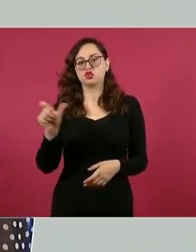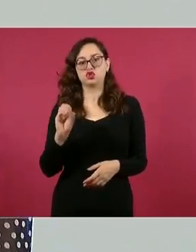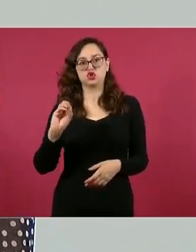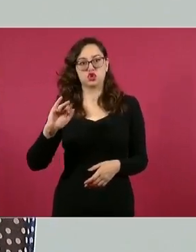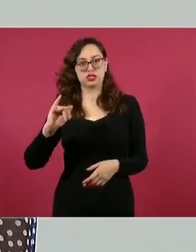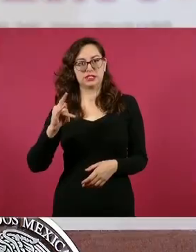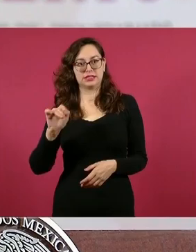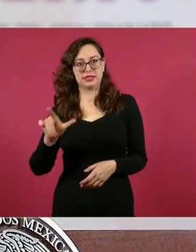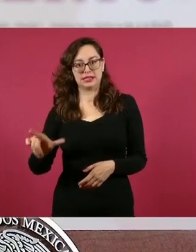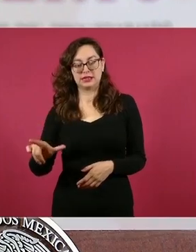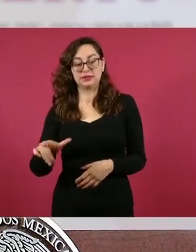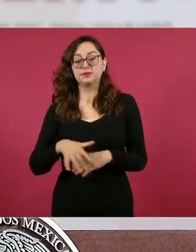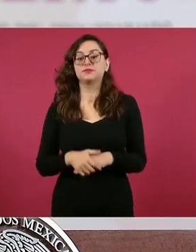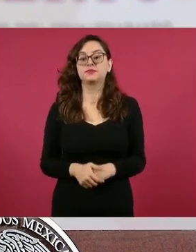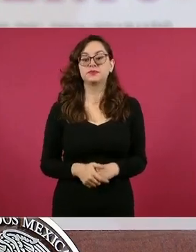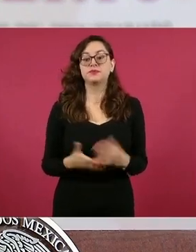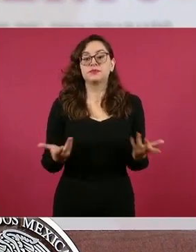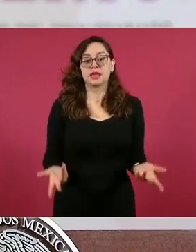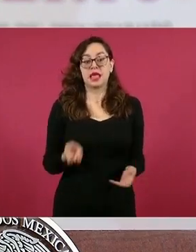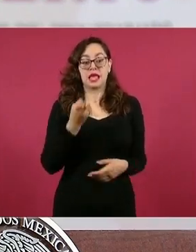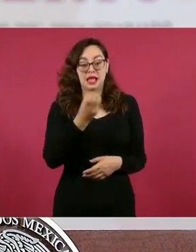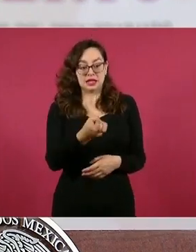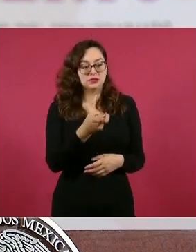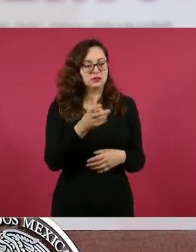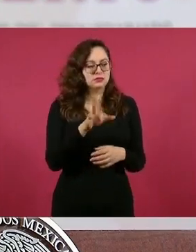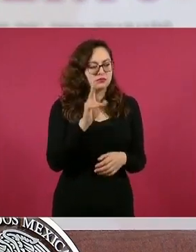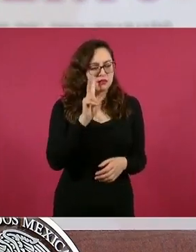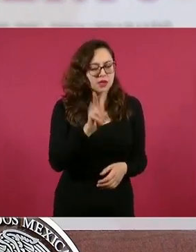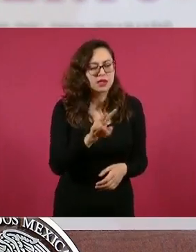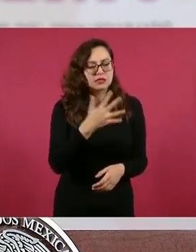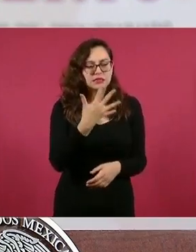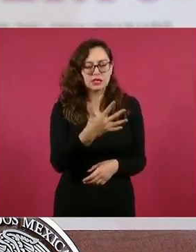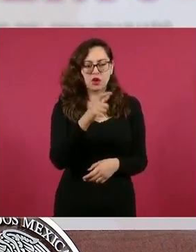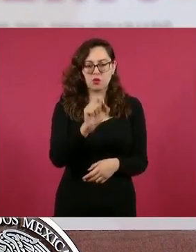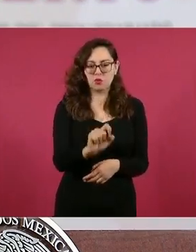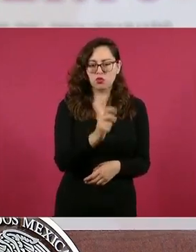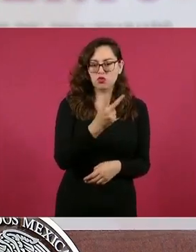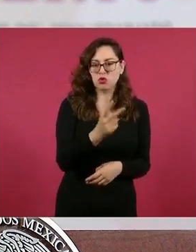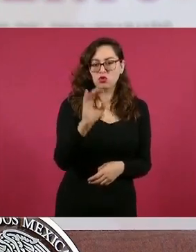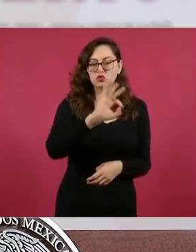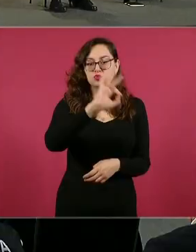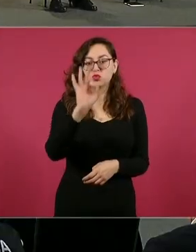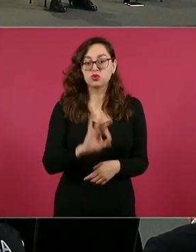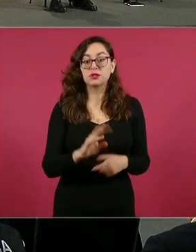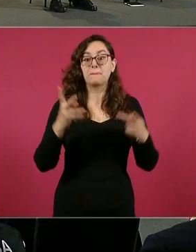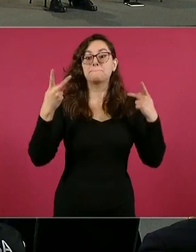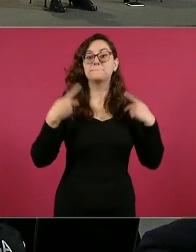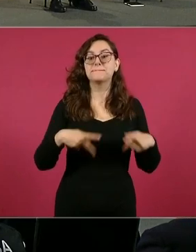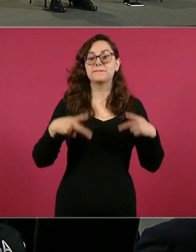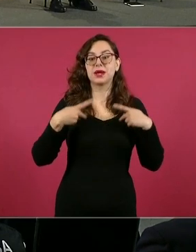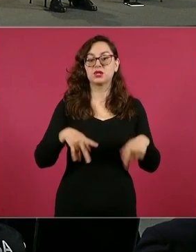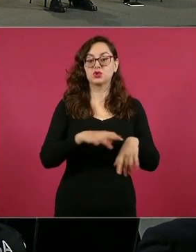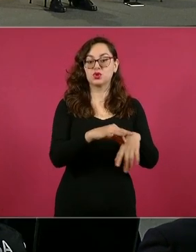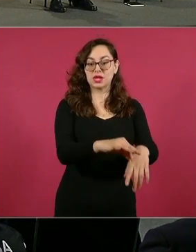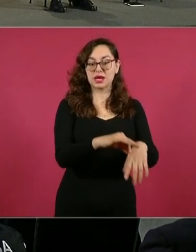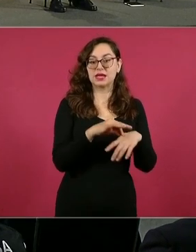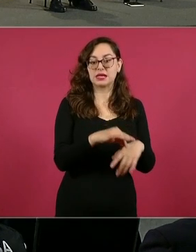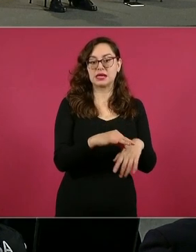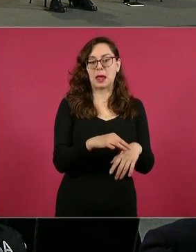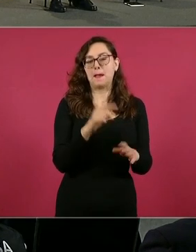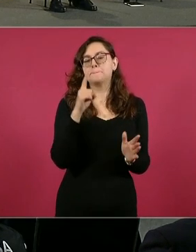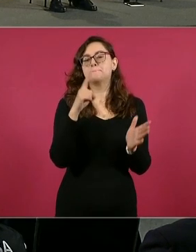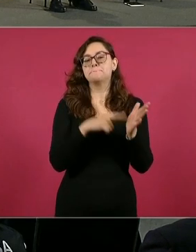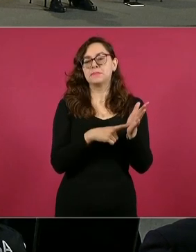que impulsan el narco hashtag solo 5.2 por son usuarios reales o sea unas